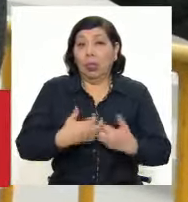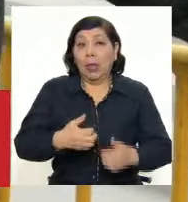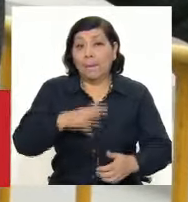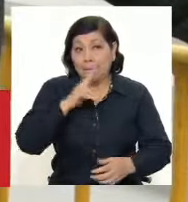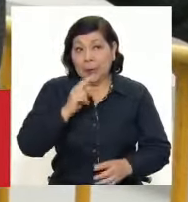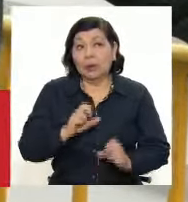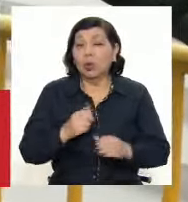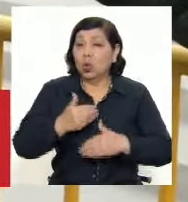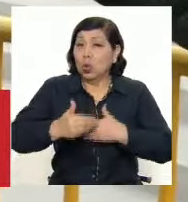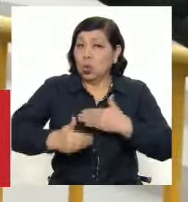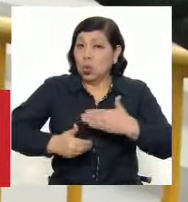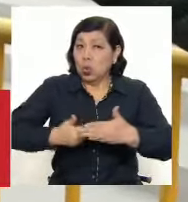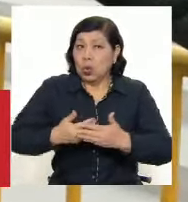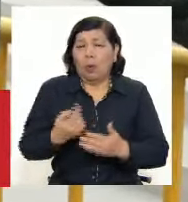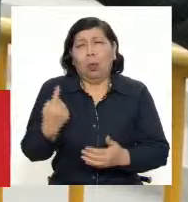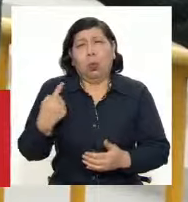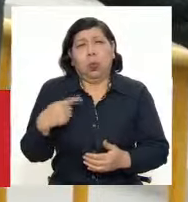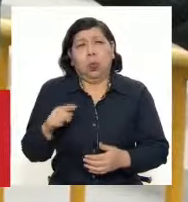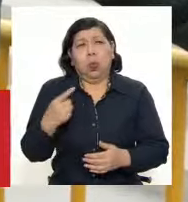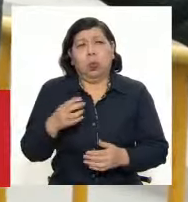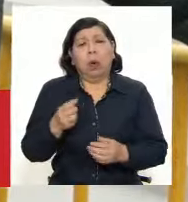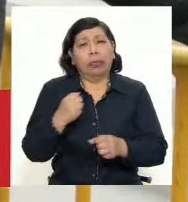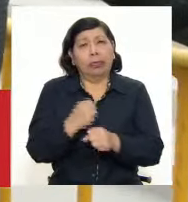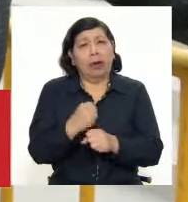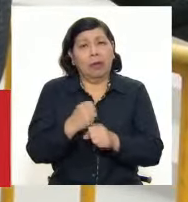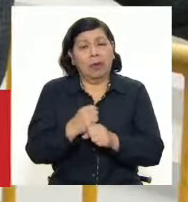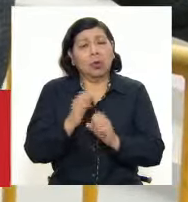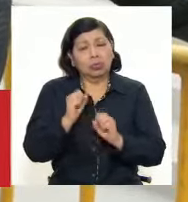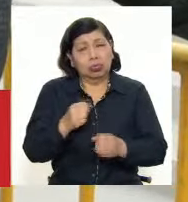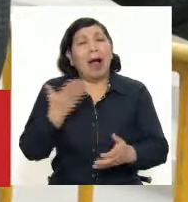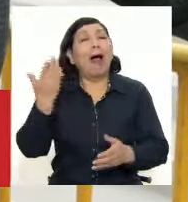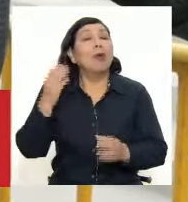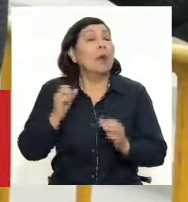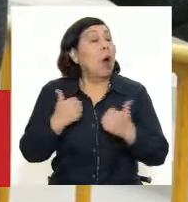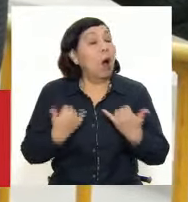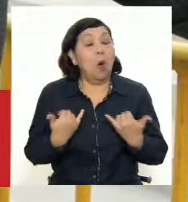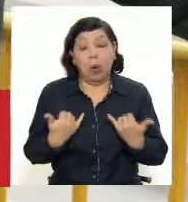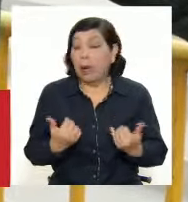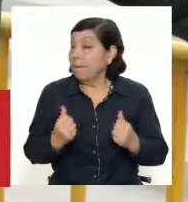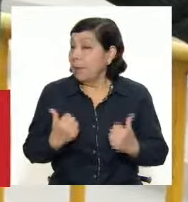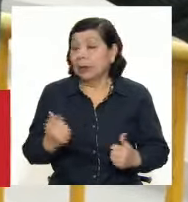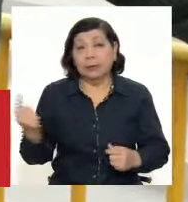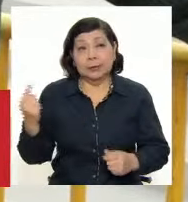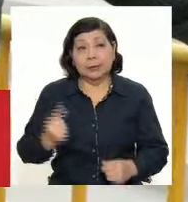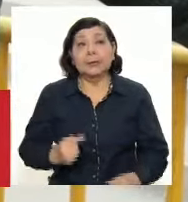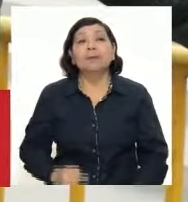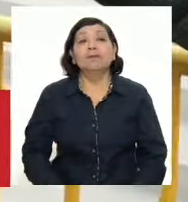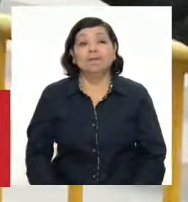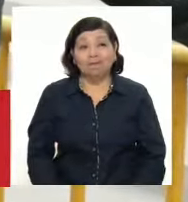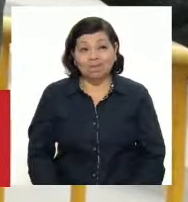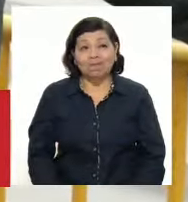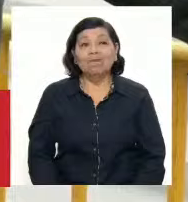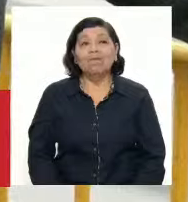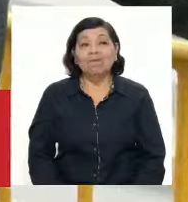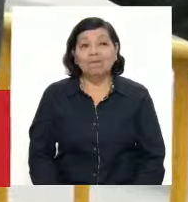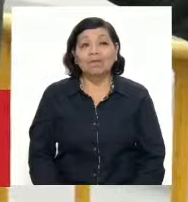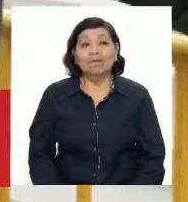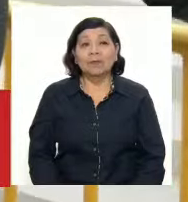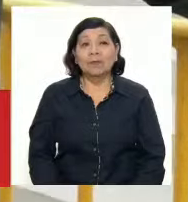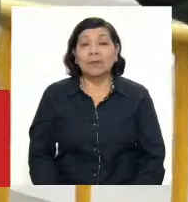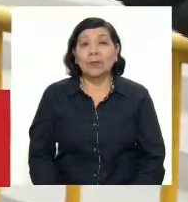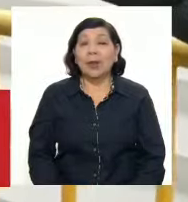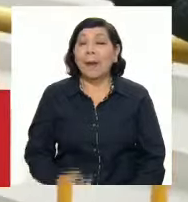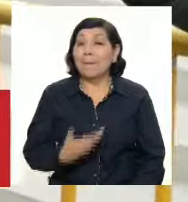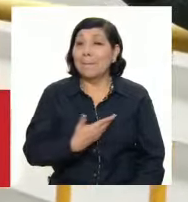Perú y se han generado millones de empleos dignos, así que tenía que estar presente. Sí. Claro. Ahora, también